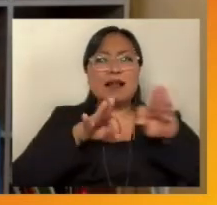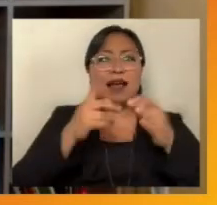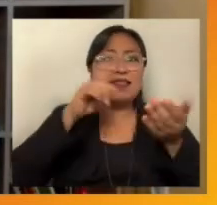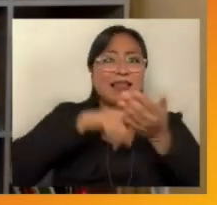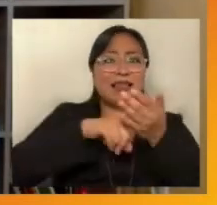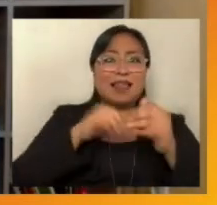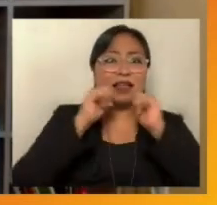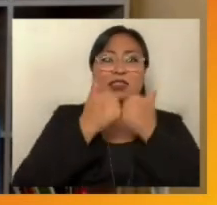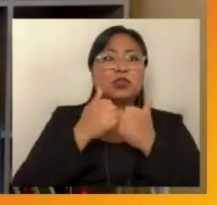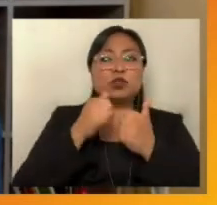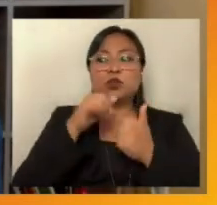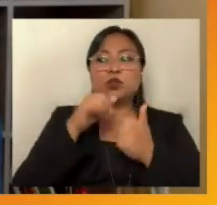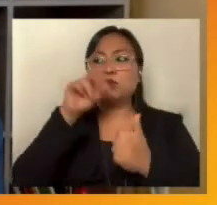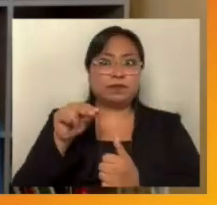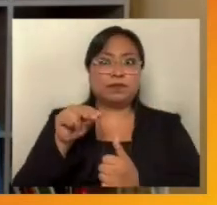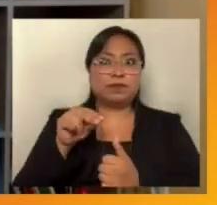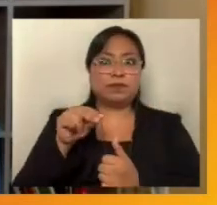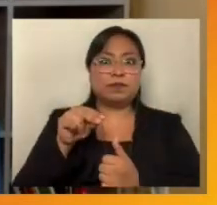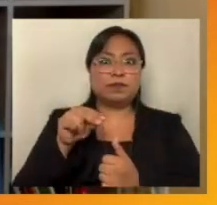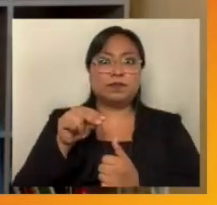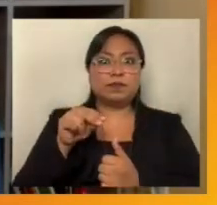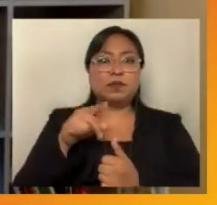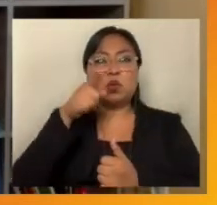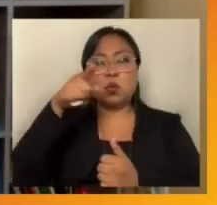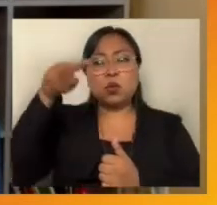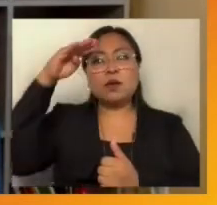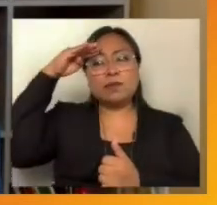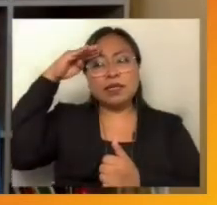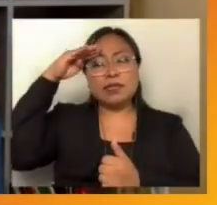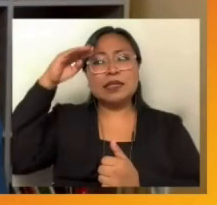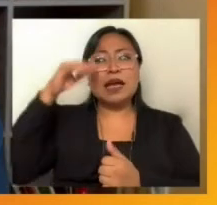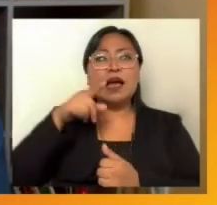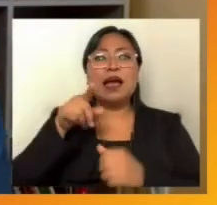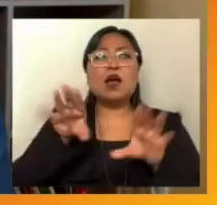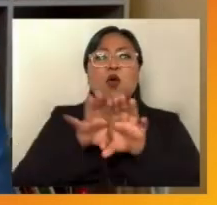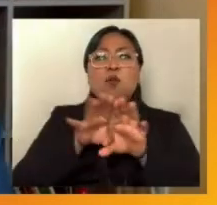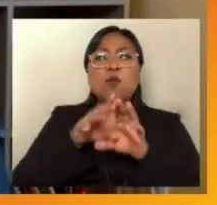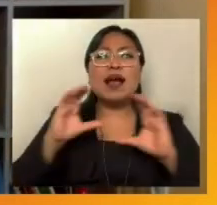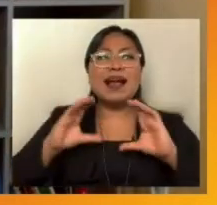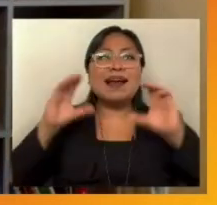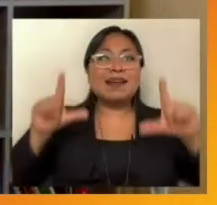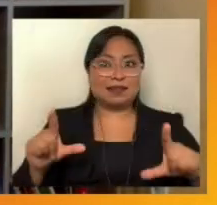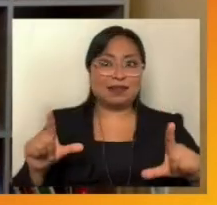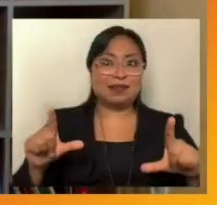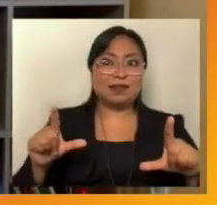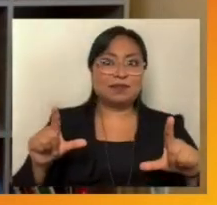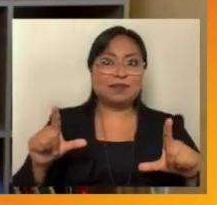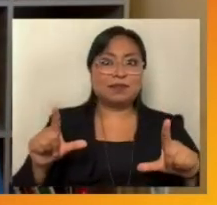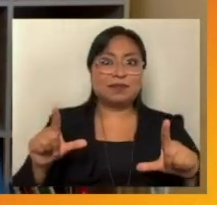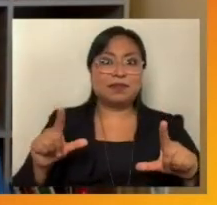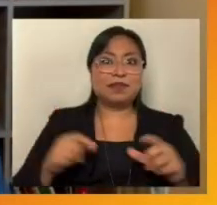No, señor. Piensa en qué está pensando tu cliente. Puede ser,